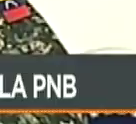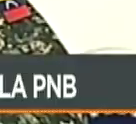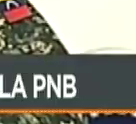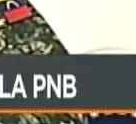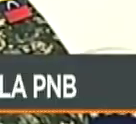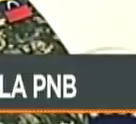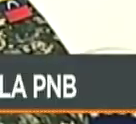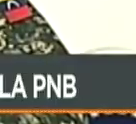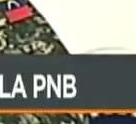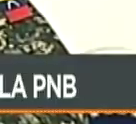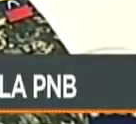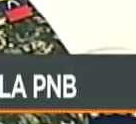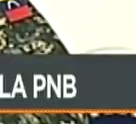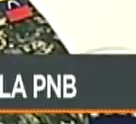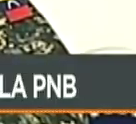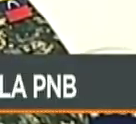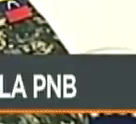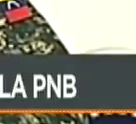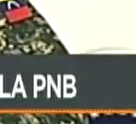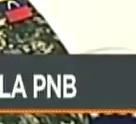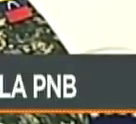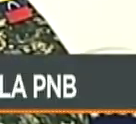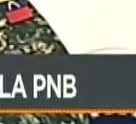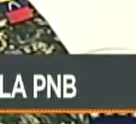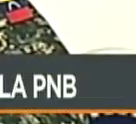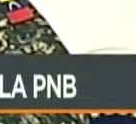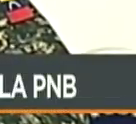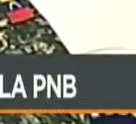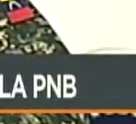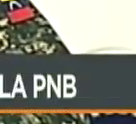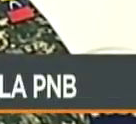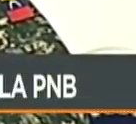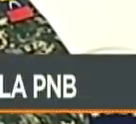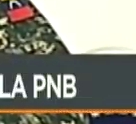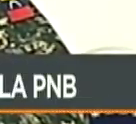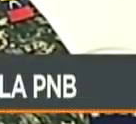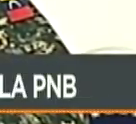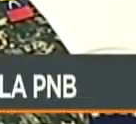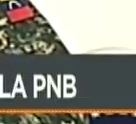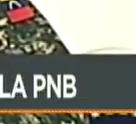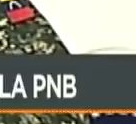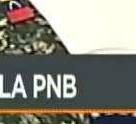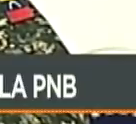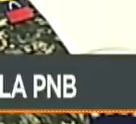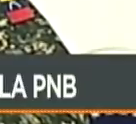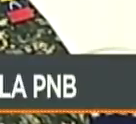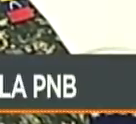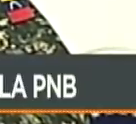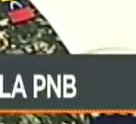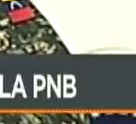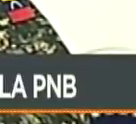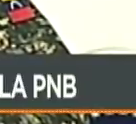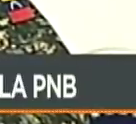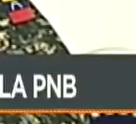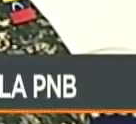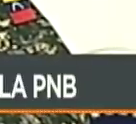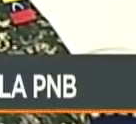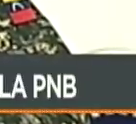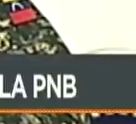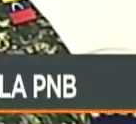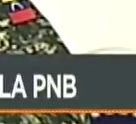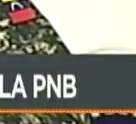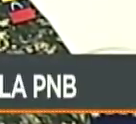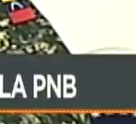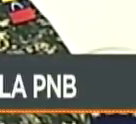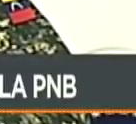esperanzas. Nada, ninguna dificultad, ninguna derrota circunstancial, ningún